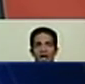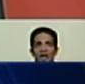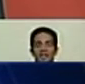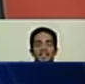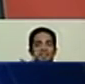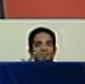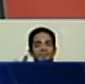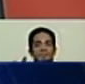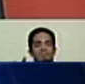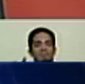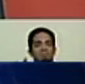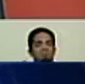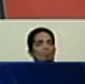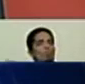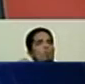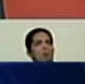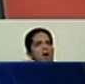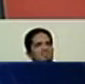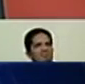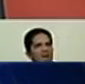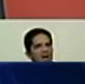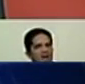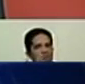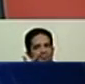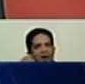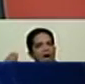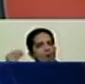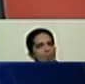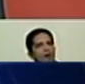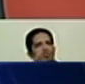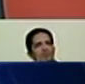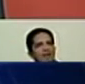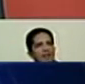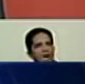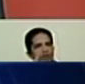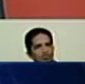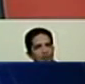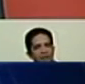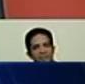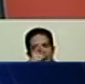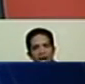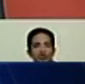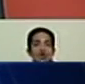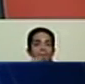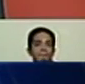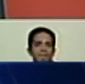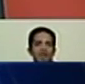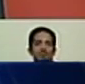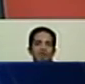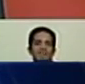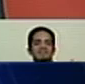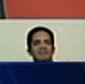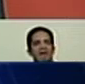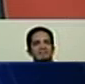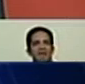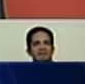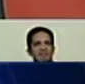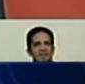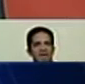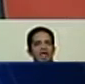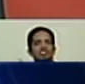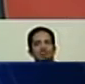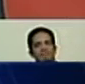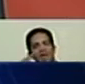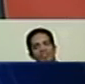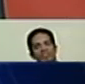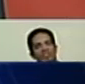totalmente del cumplimiento y del respeto del Acuerdo de Ginebra de 1966 que rige esta controversia